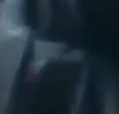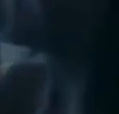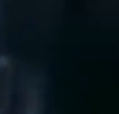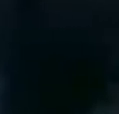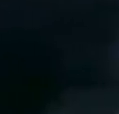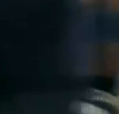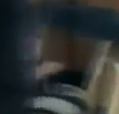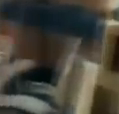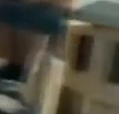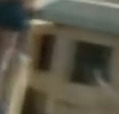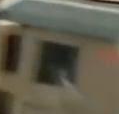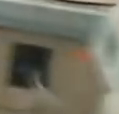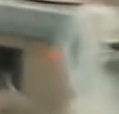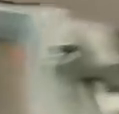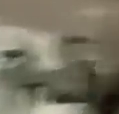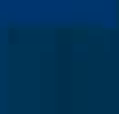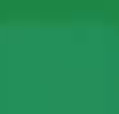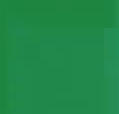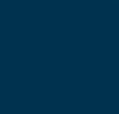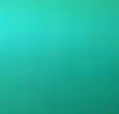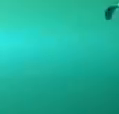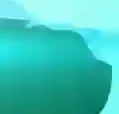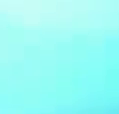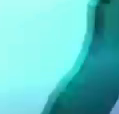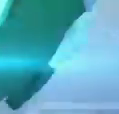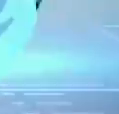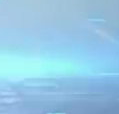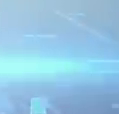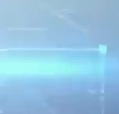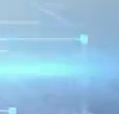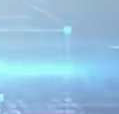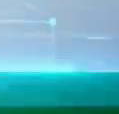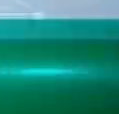la noticia, emisión estelar.